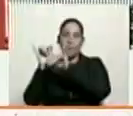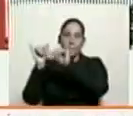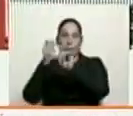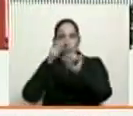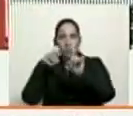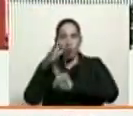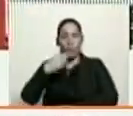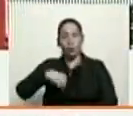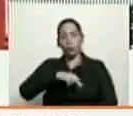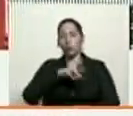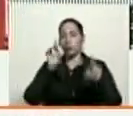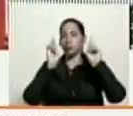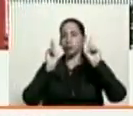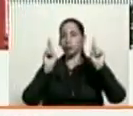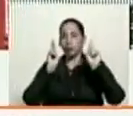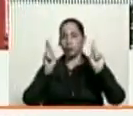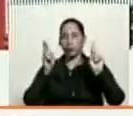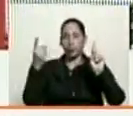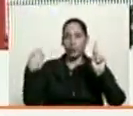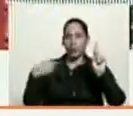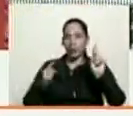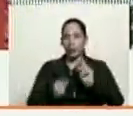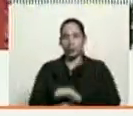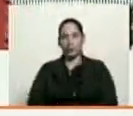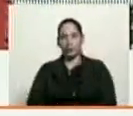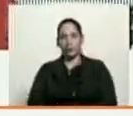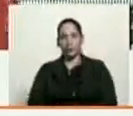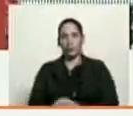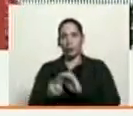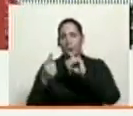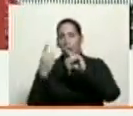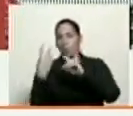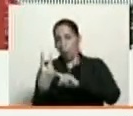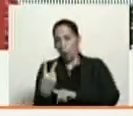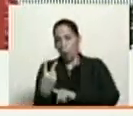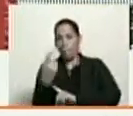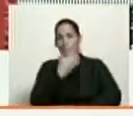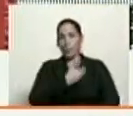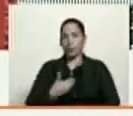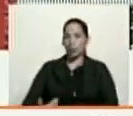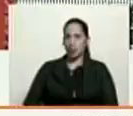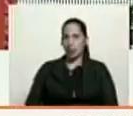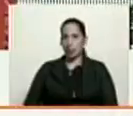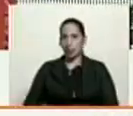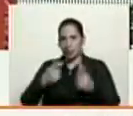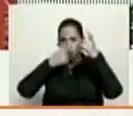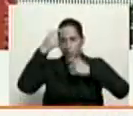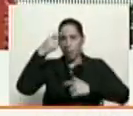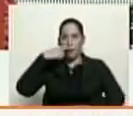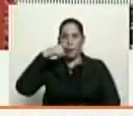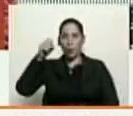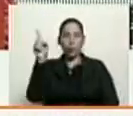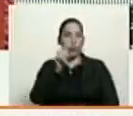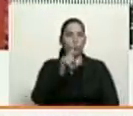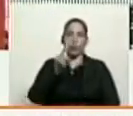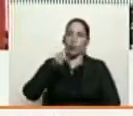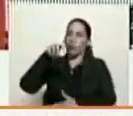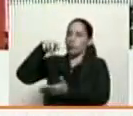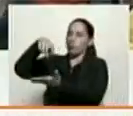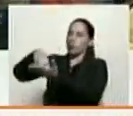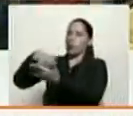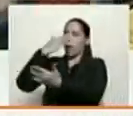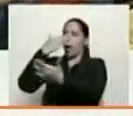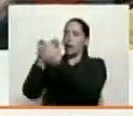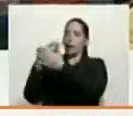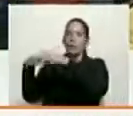Nosotros afortunadamente hemos tenido dos presidentes como Hugo Chávez y Nicolás Maduro que no se han rendido ante el imperialismo, que